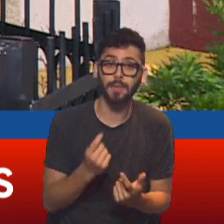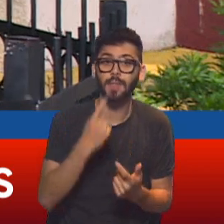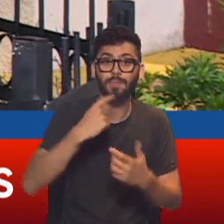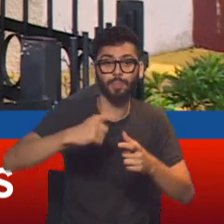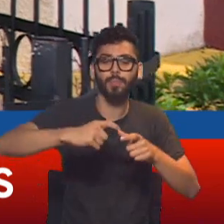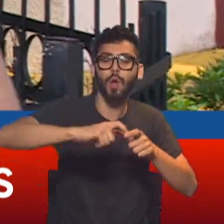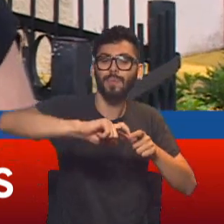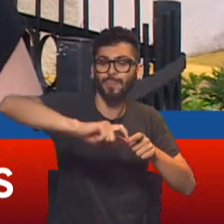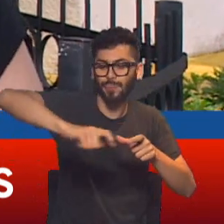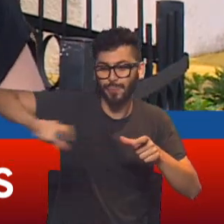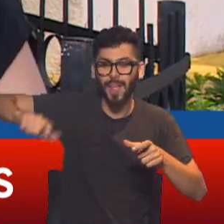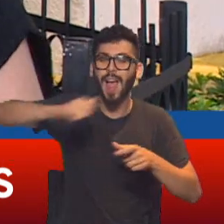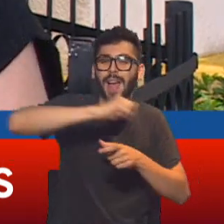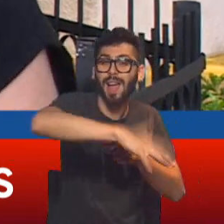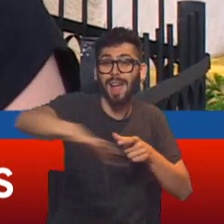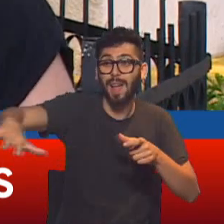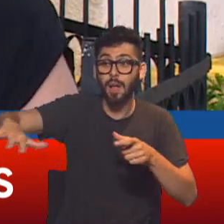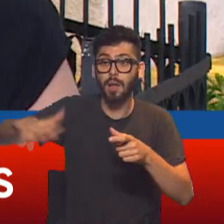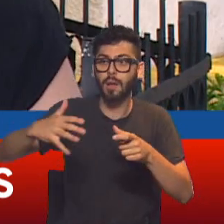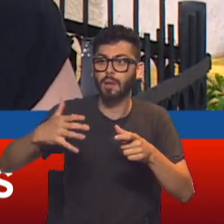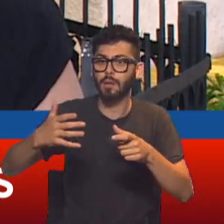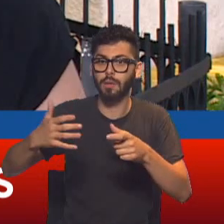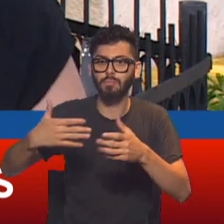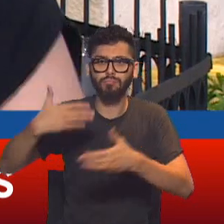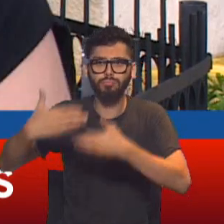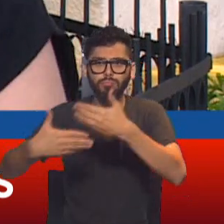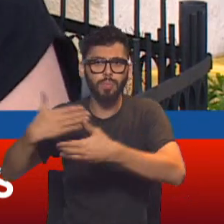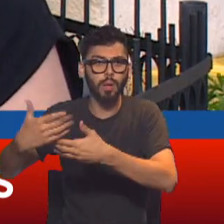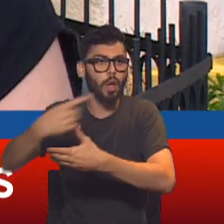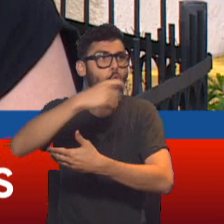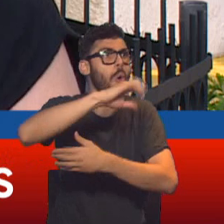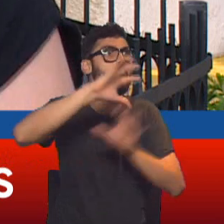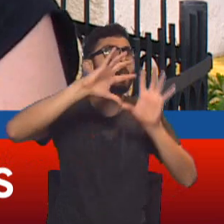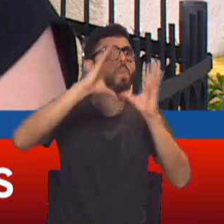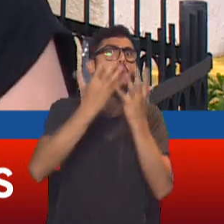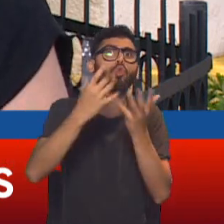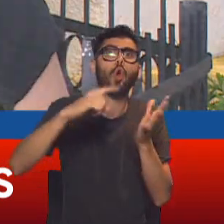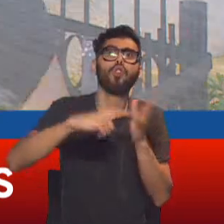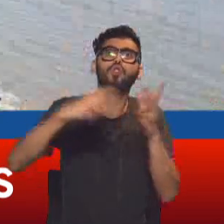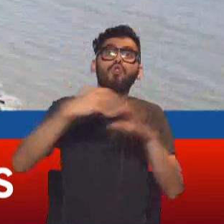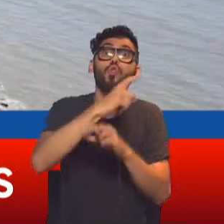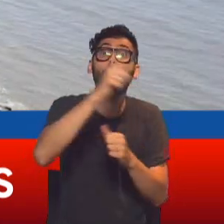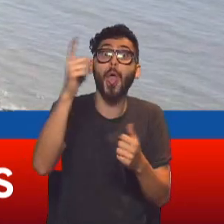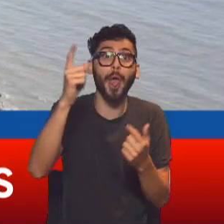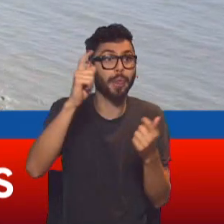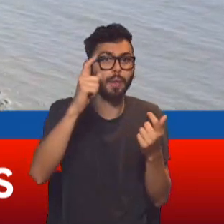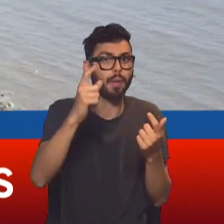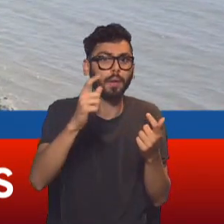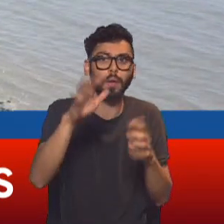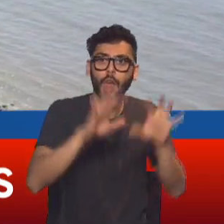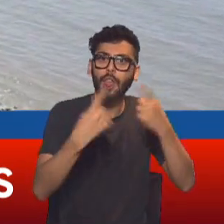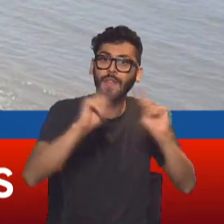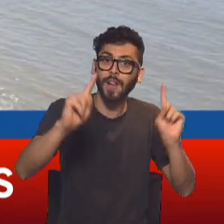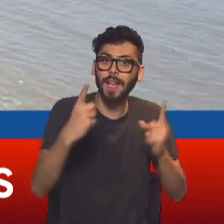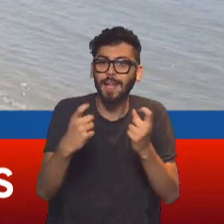costero va a contramano de lo que sucede en las grandes ciudades del mundo. Necesitamos generar un biocorredor verde en todo nuestro